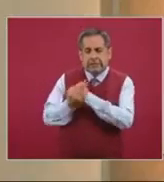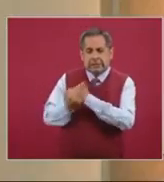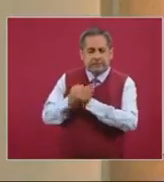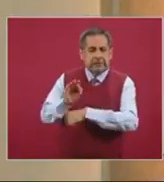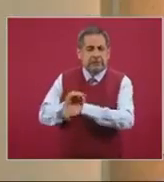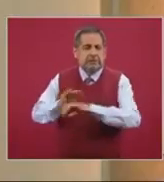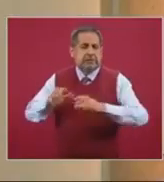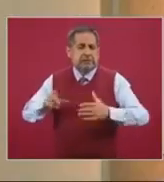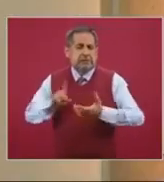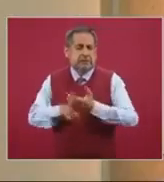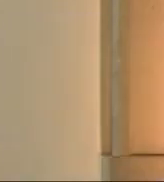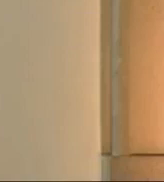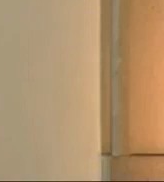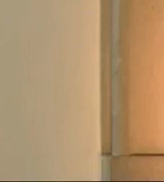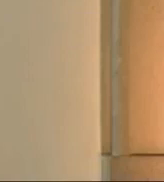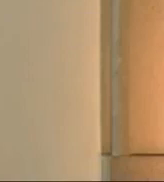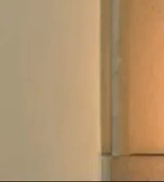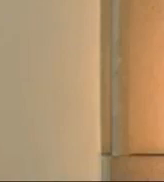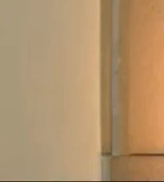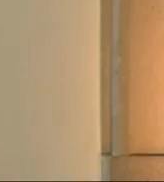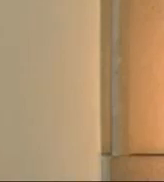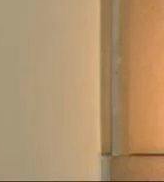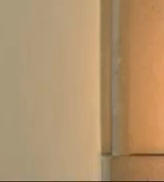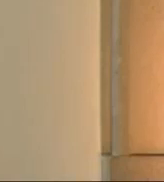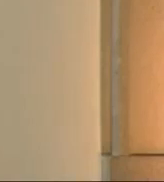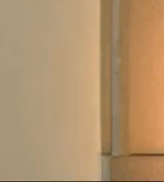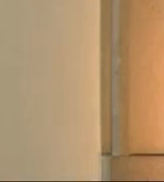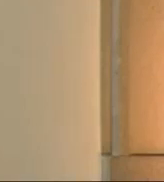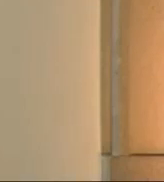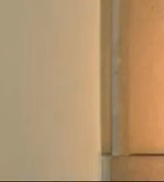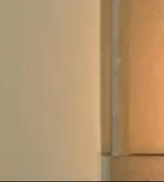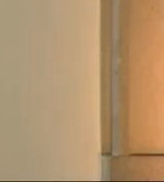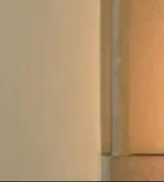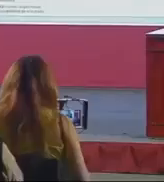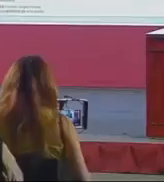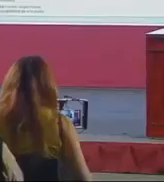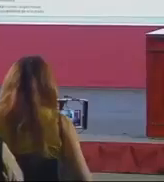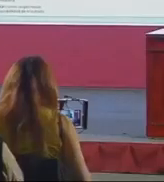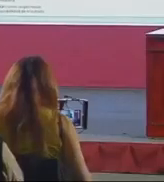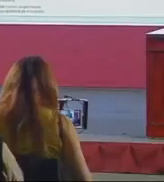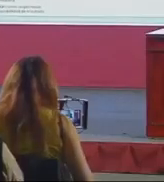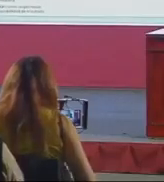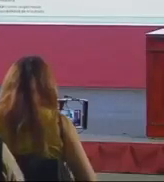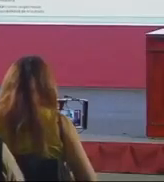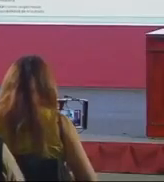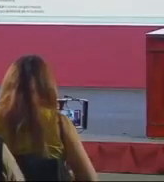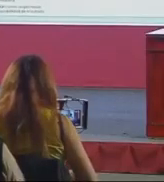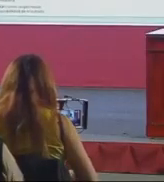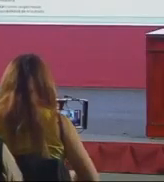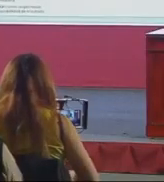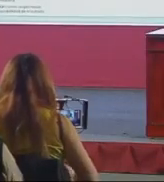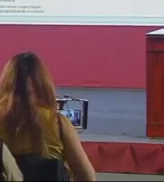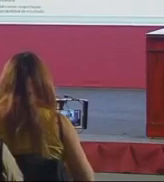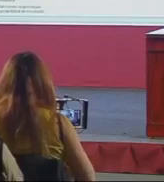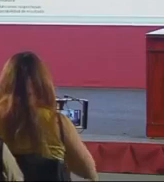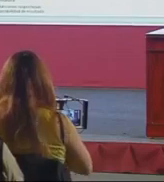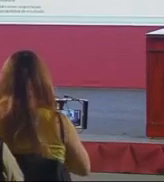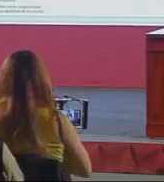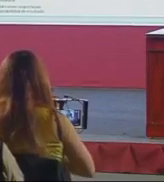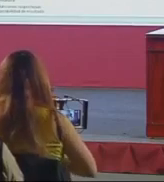protegerles, es lamentable que por un efecto casi diría